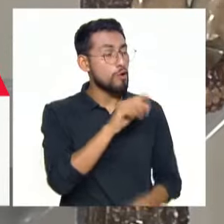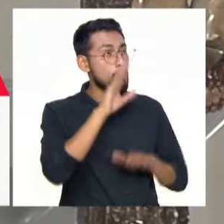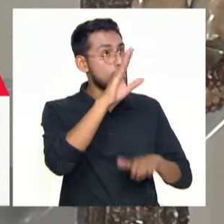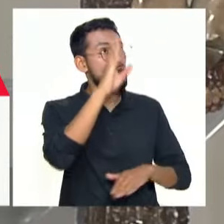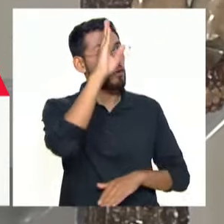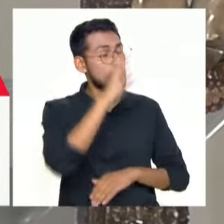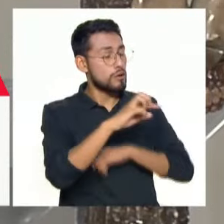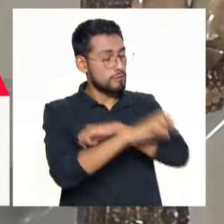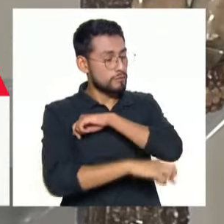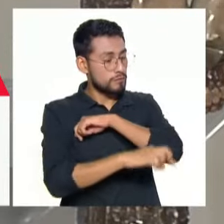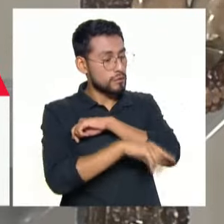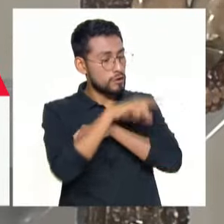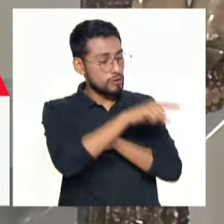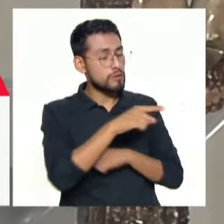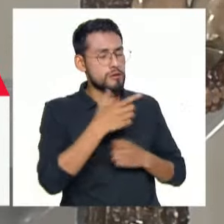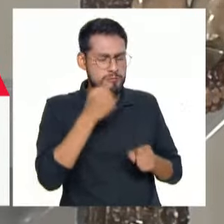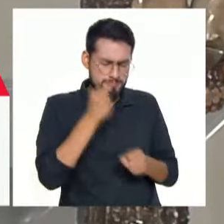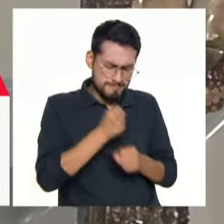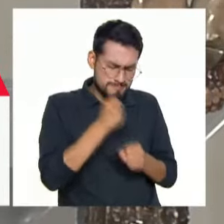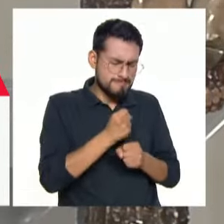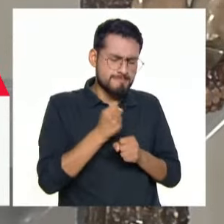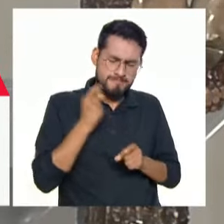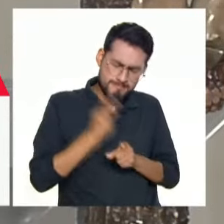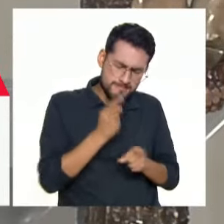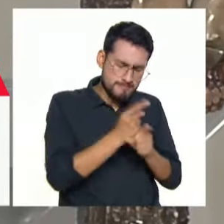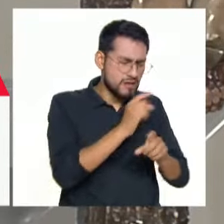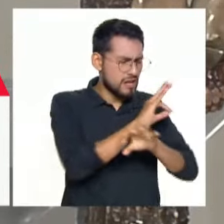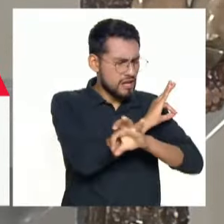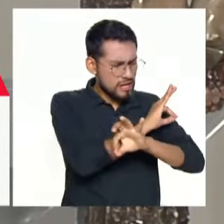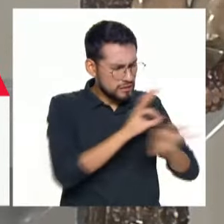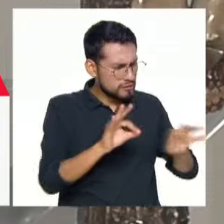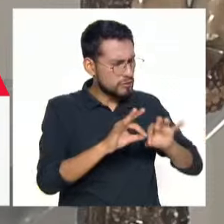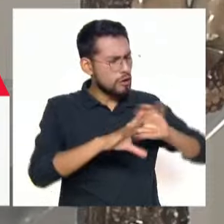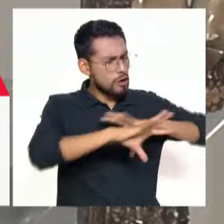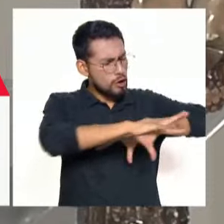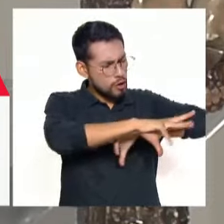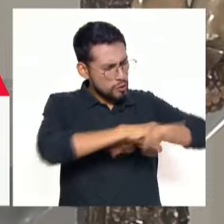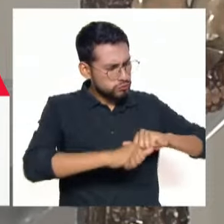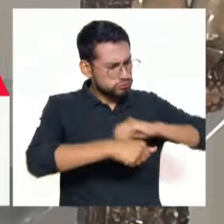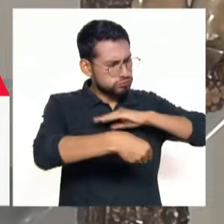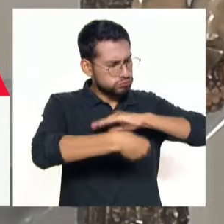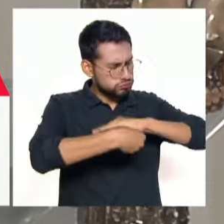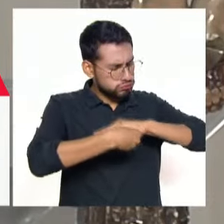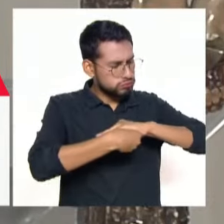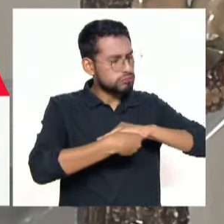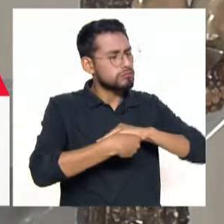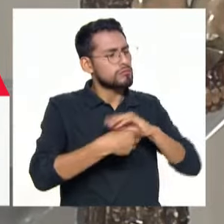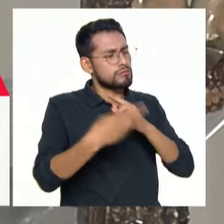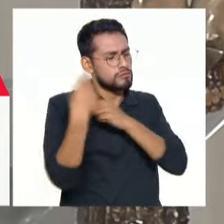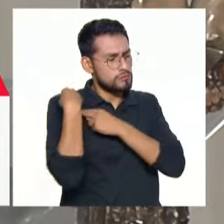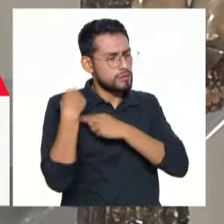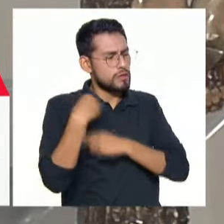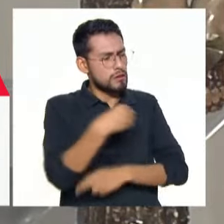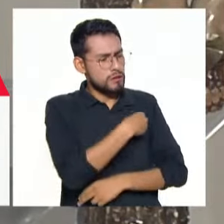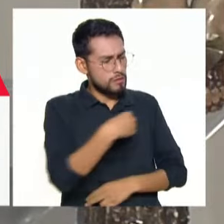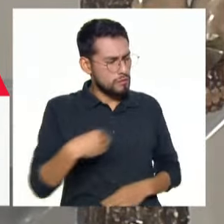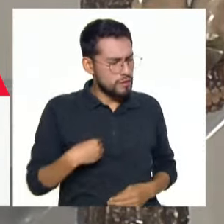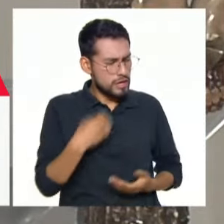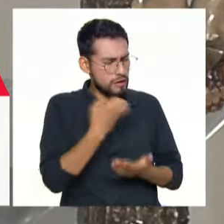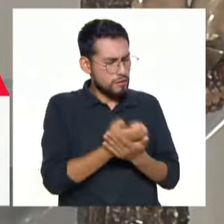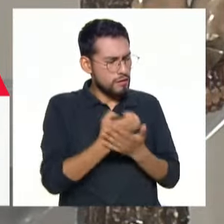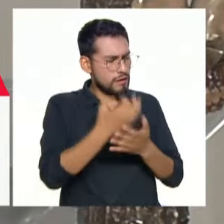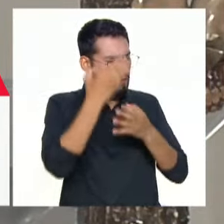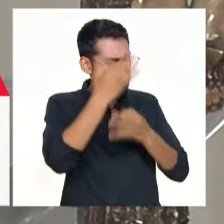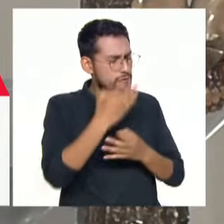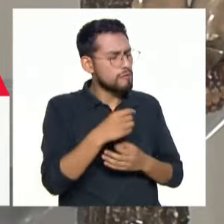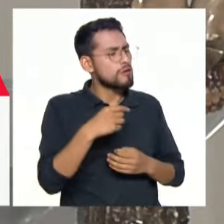patria desempeñar leal y fielmente, sin cometer actos de corrupción, el cargo de ministro de Economía